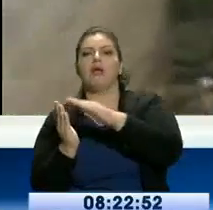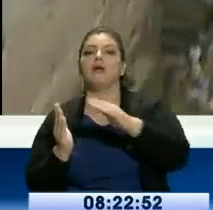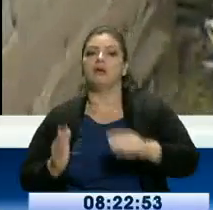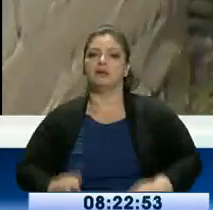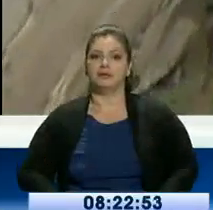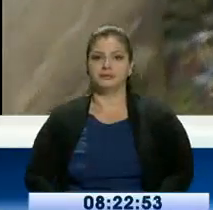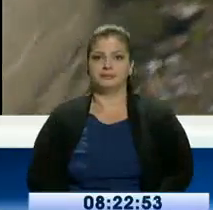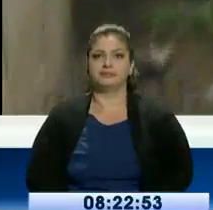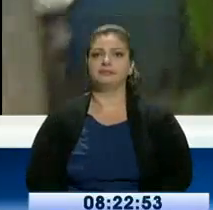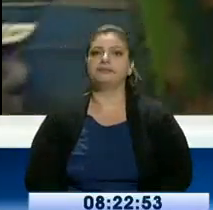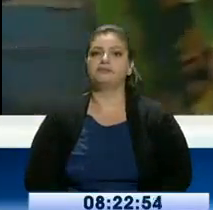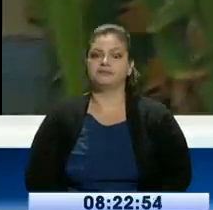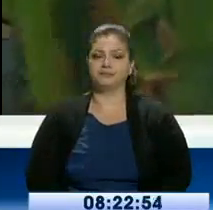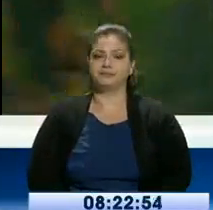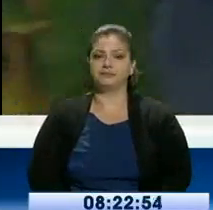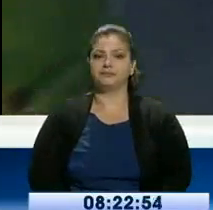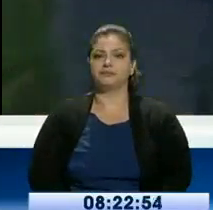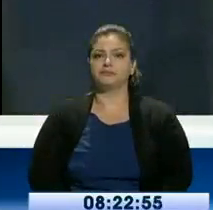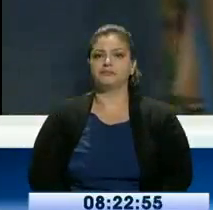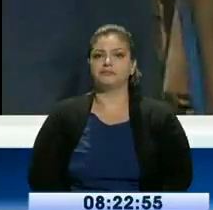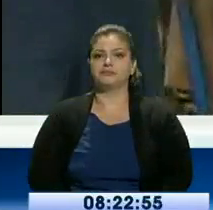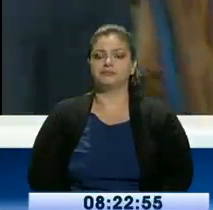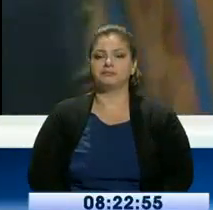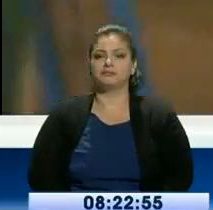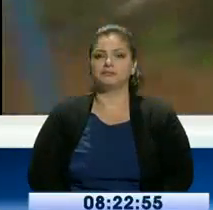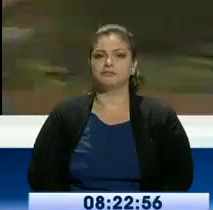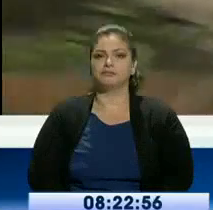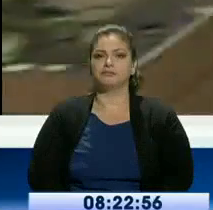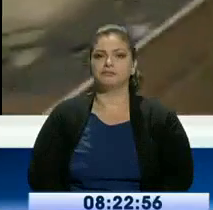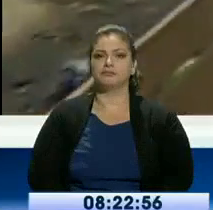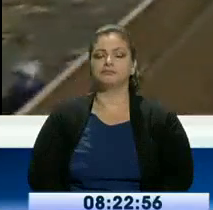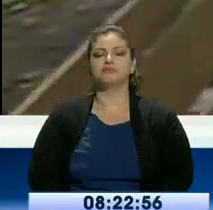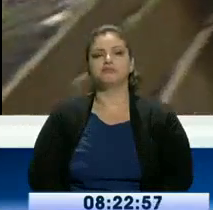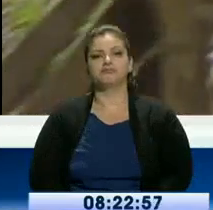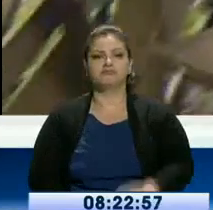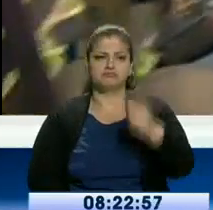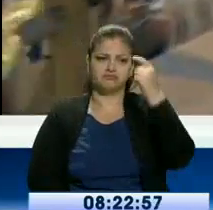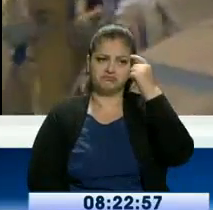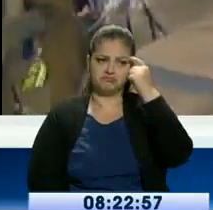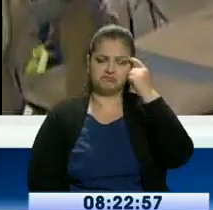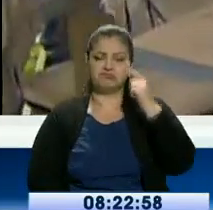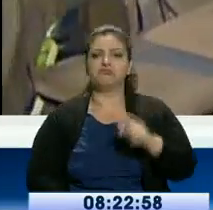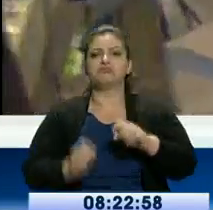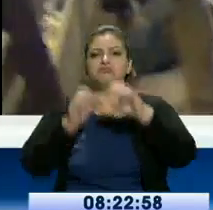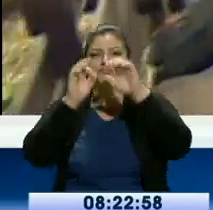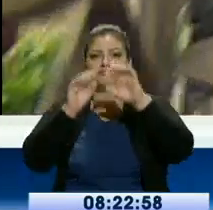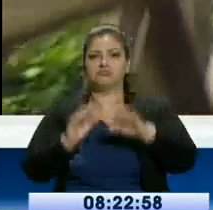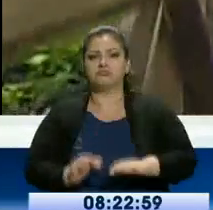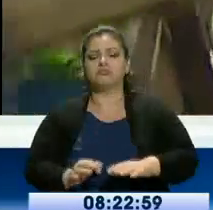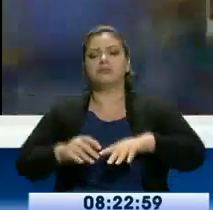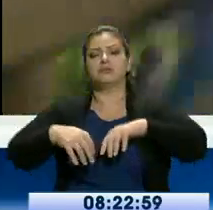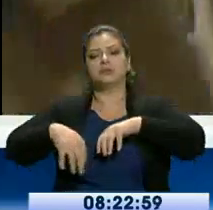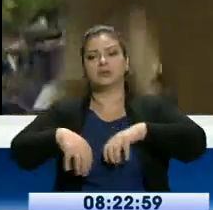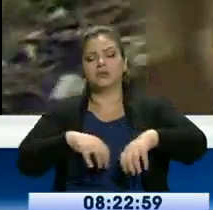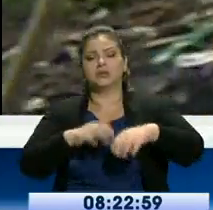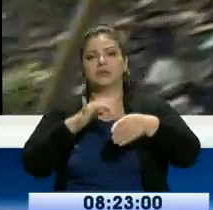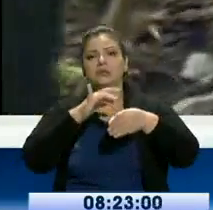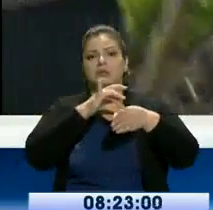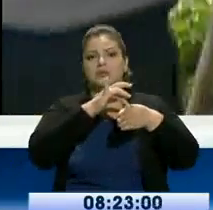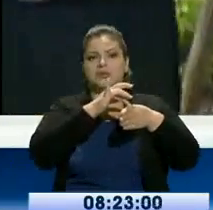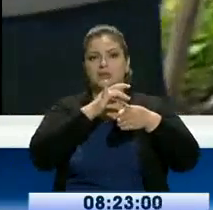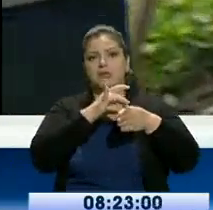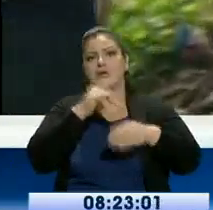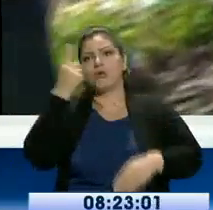también se haga presente quizá la Secretaría Nacional de Gestión de Riesgos, con alguna entidad